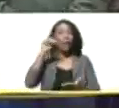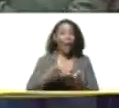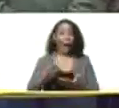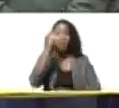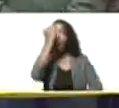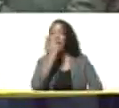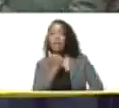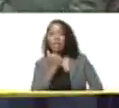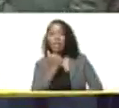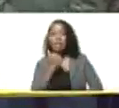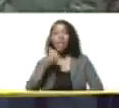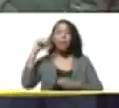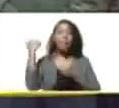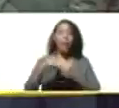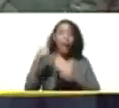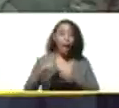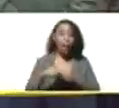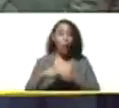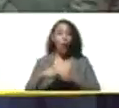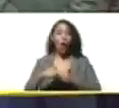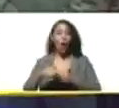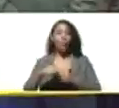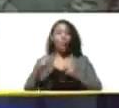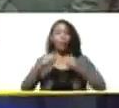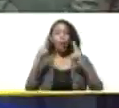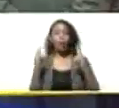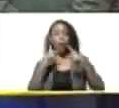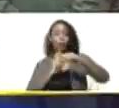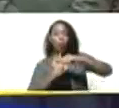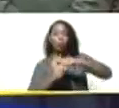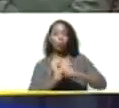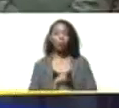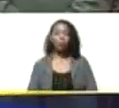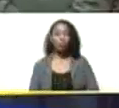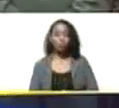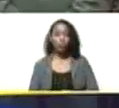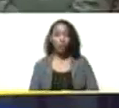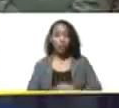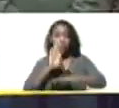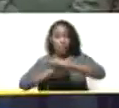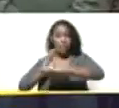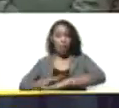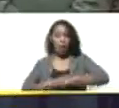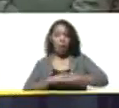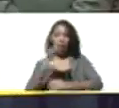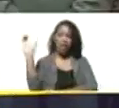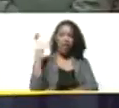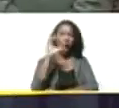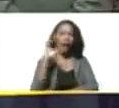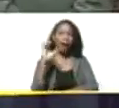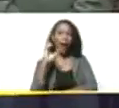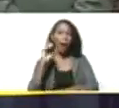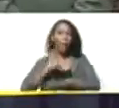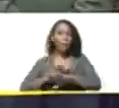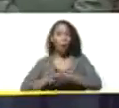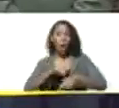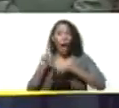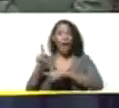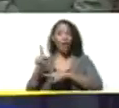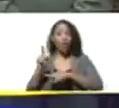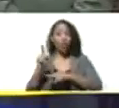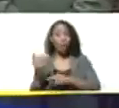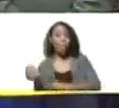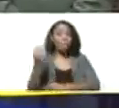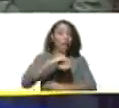Valencia, de Maracaibo, de Puerto La Cruz. Se llamó el Caracazo, pero fue algo más que de